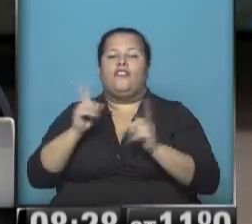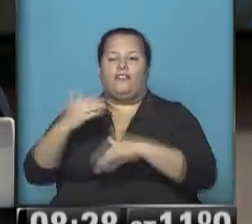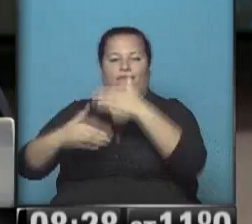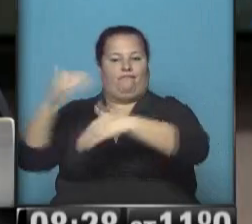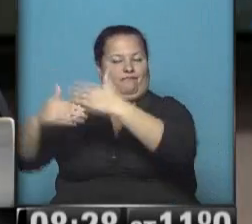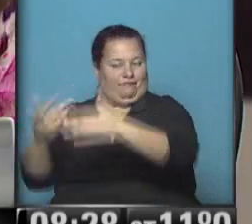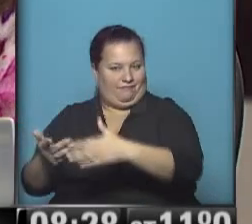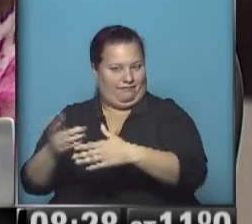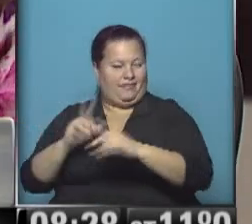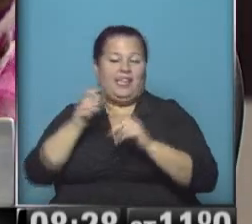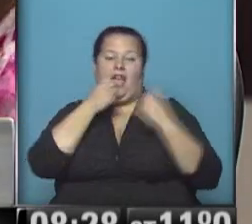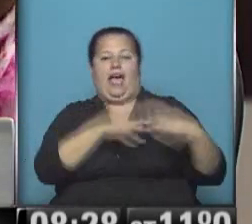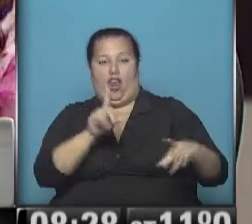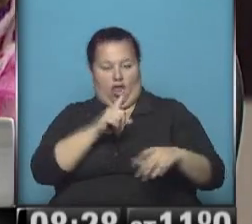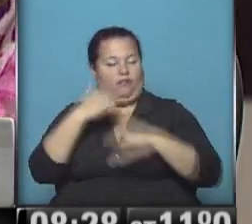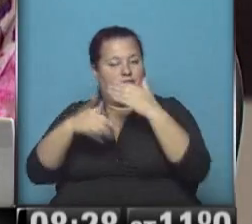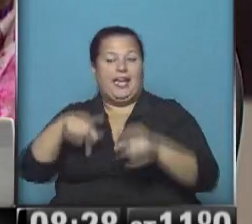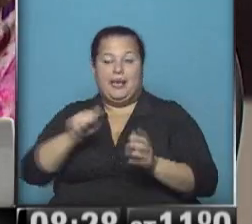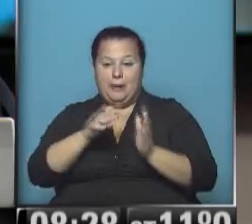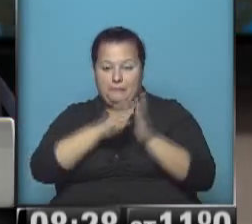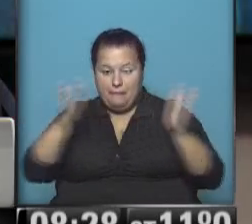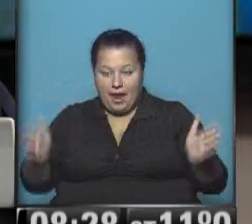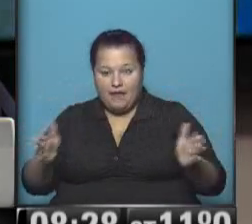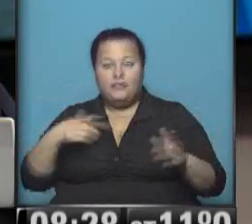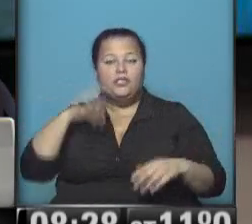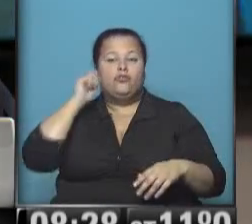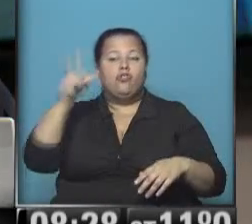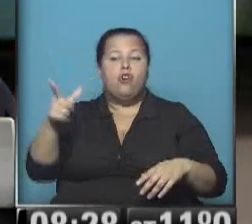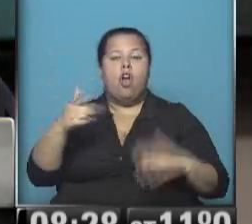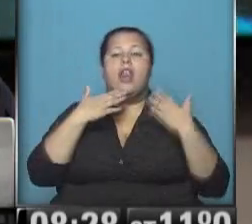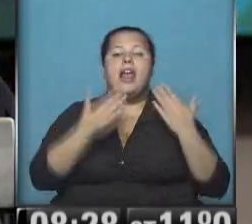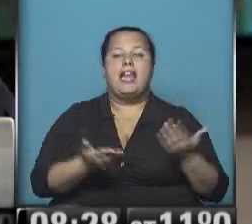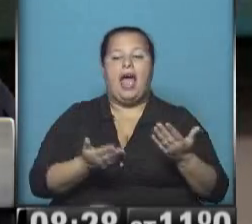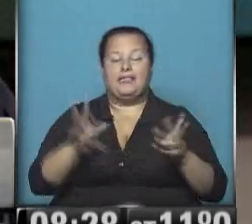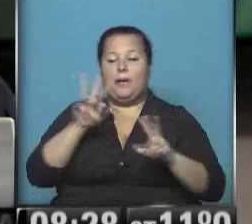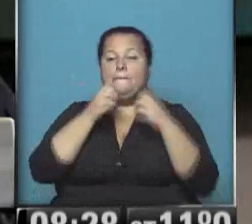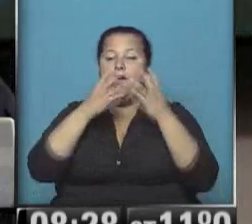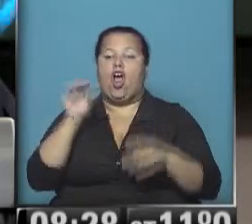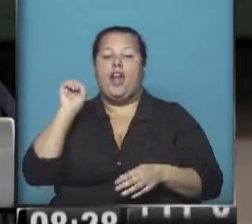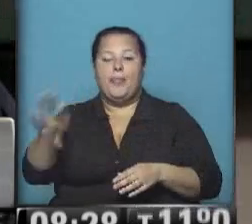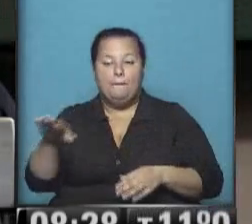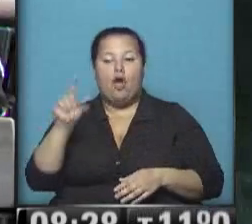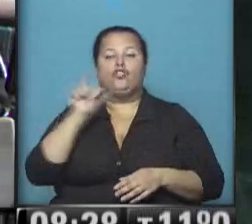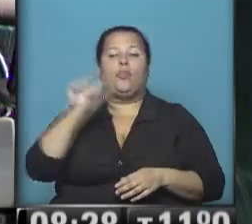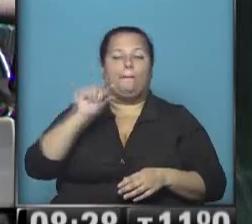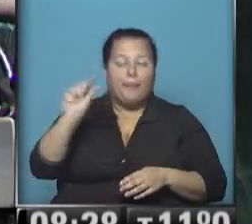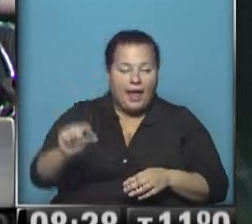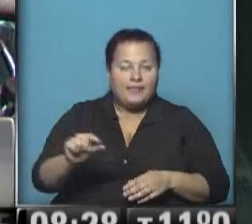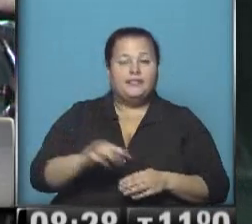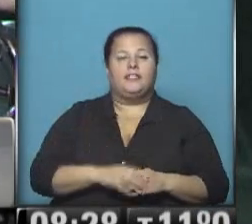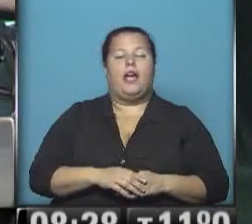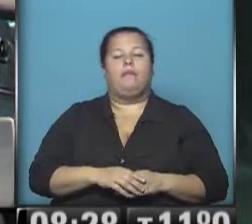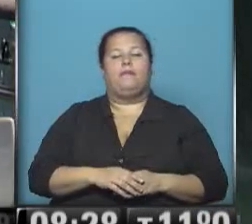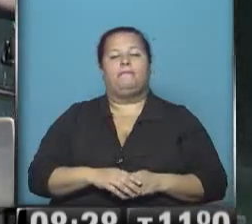claro realmente en estas dos meses hemos logrado a través de la mejora en los depósitos y créditos y que